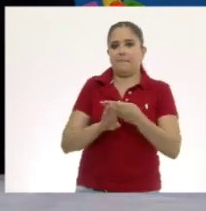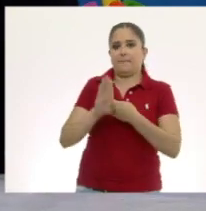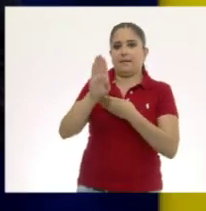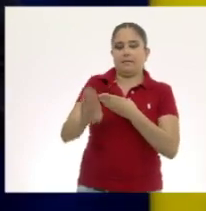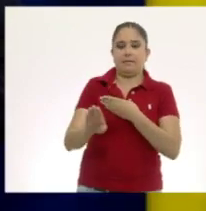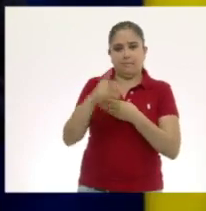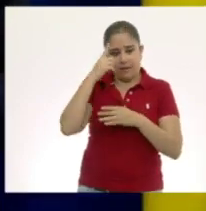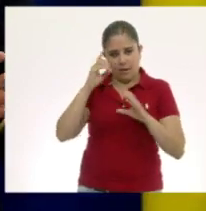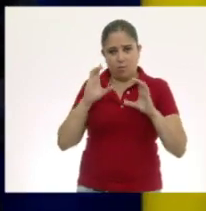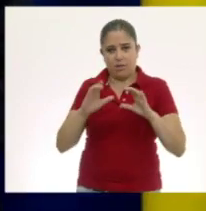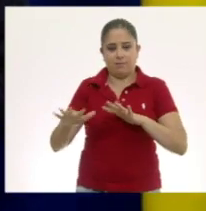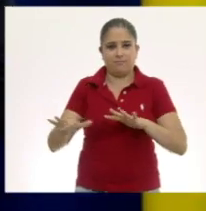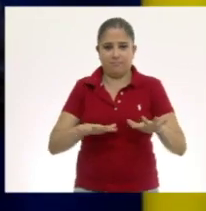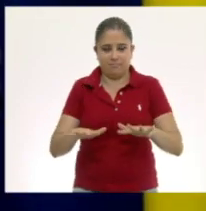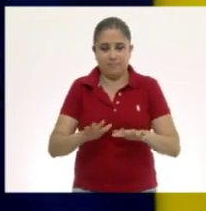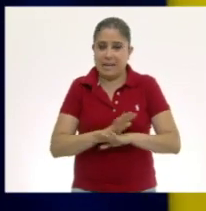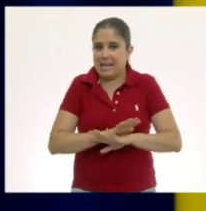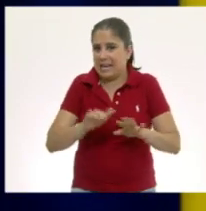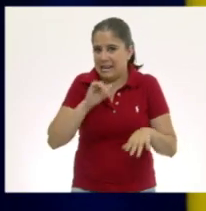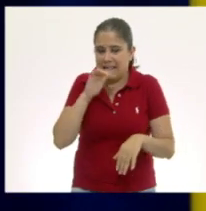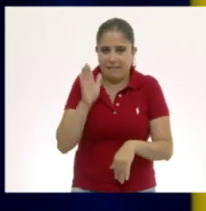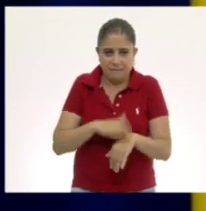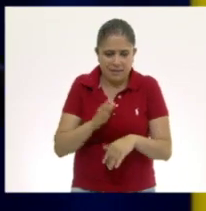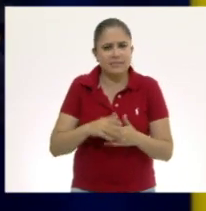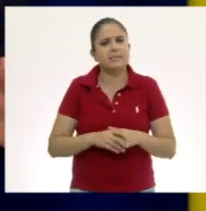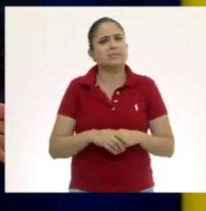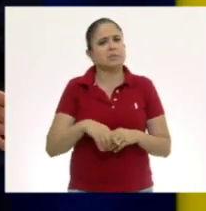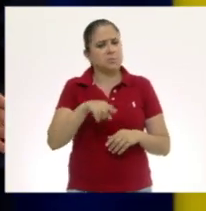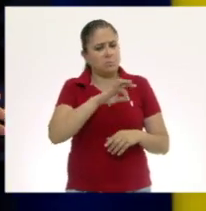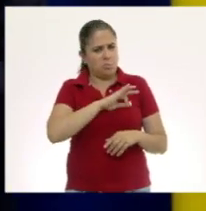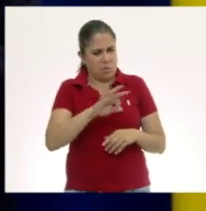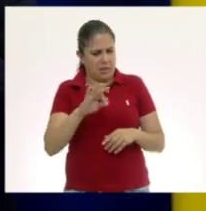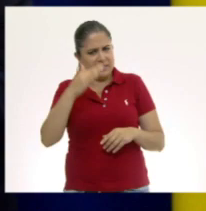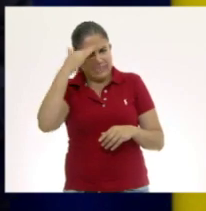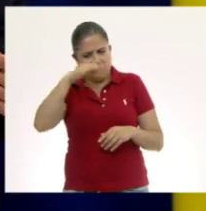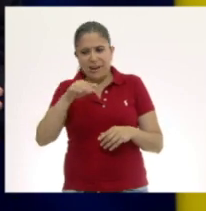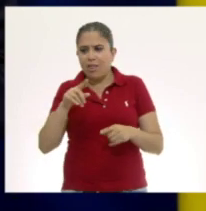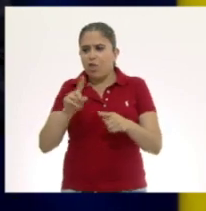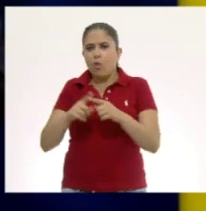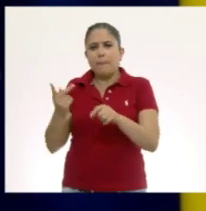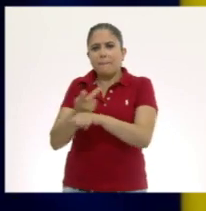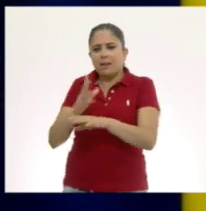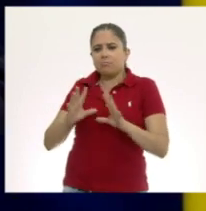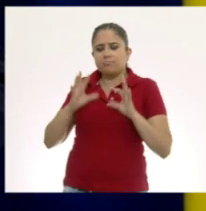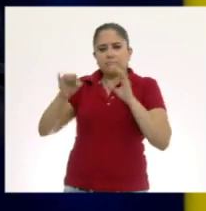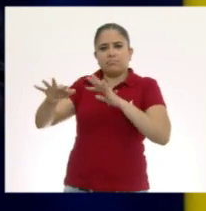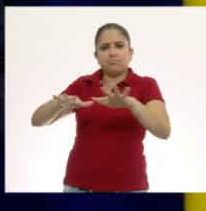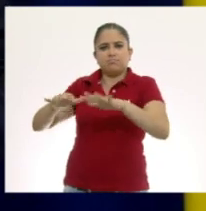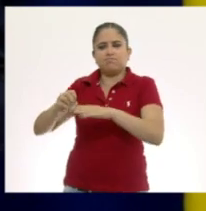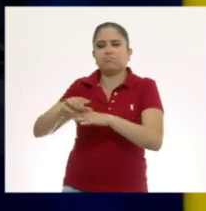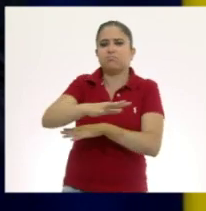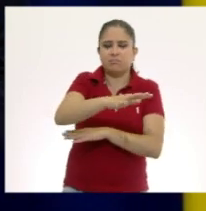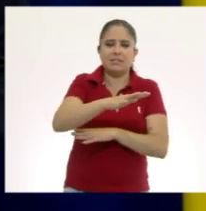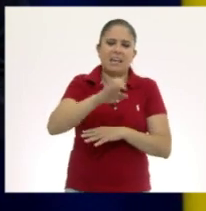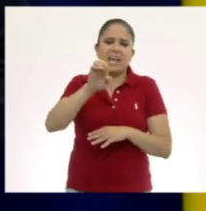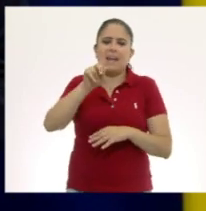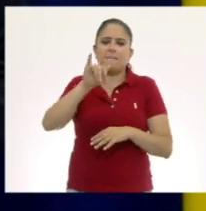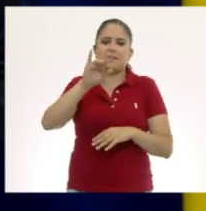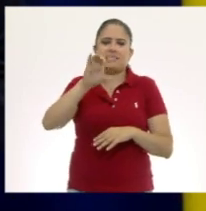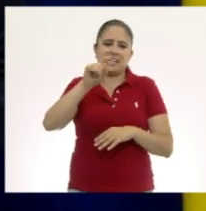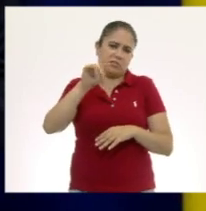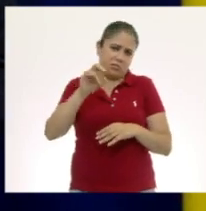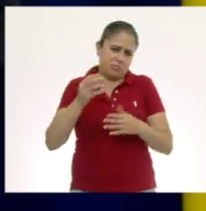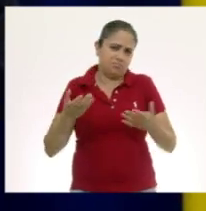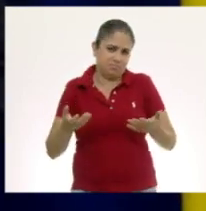Basta. Así es. Podemos saber dónde ocurrió y por ahí, bueno, pues ya vimos el tema del epicentro,